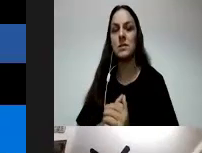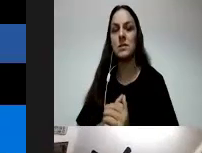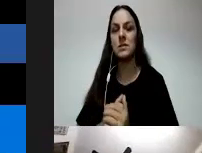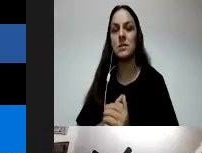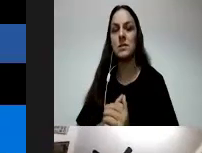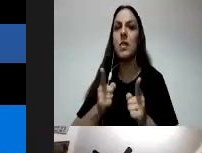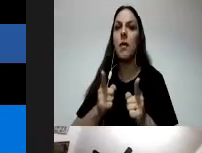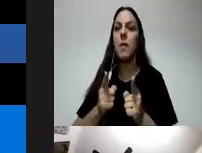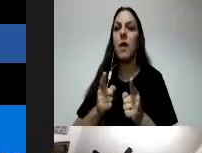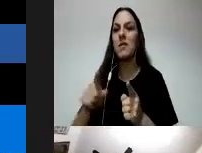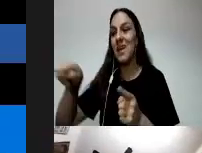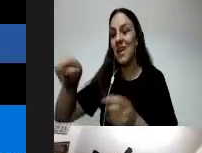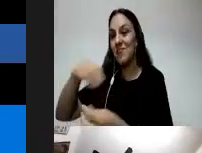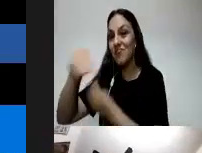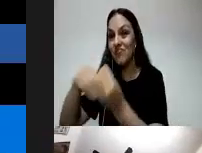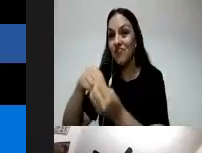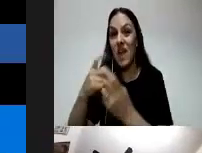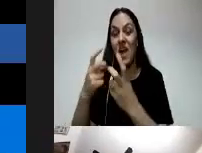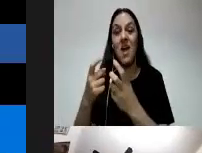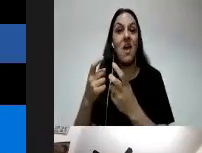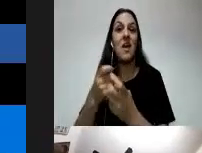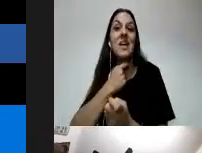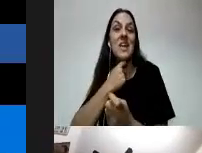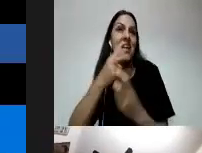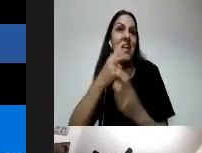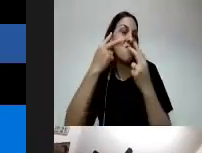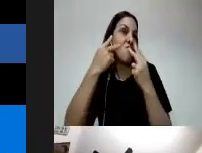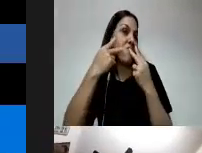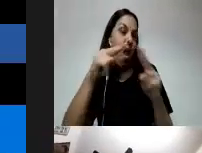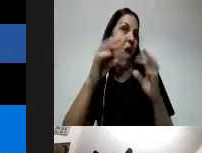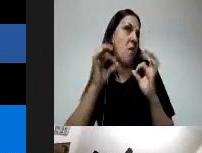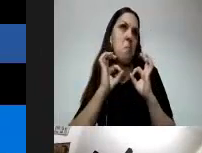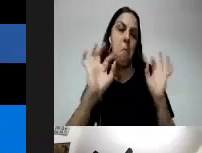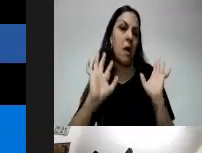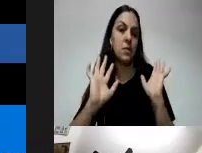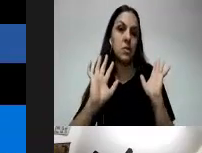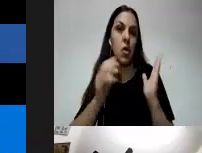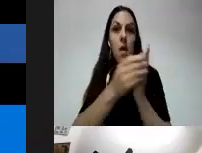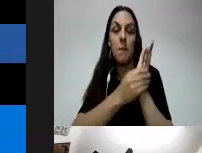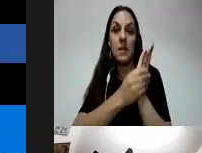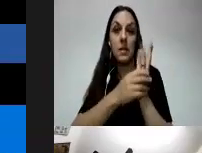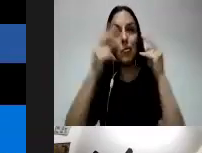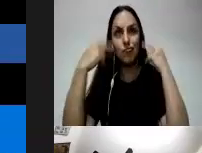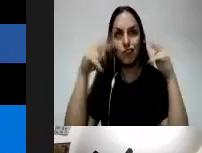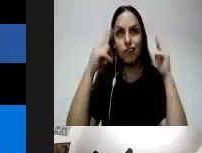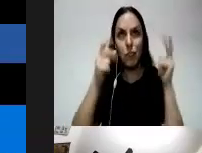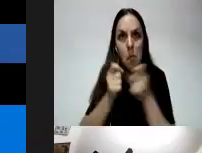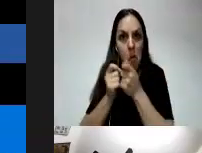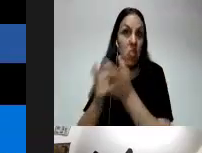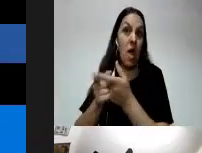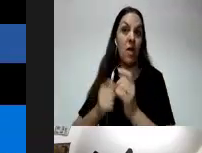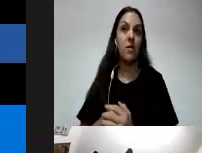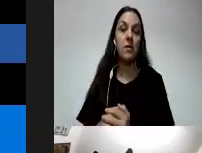viaje de esparcimiento por los que les concedió el Ministerio de Turismo, por medio del Programa